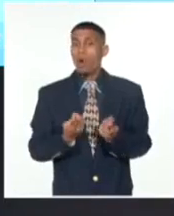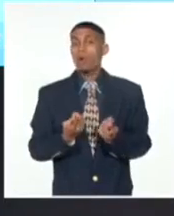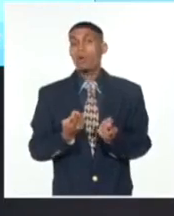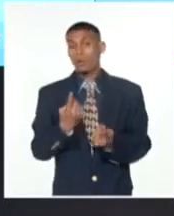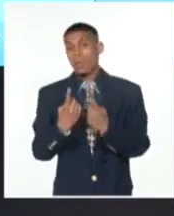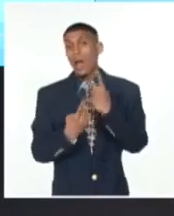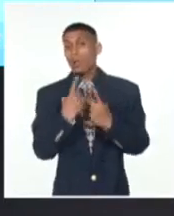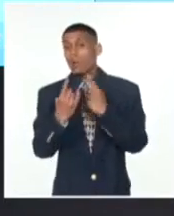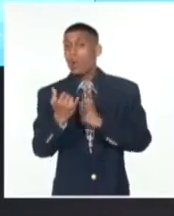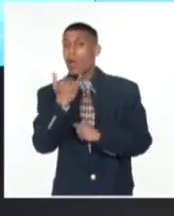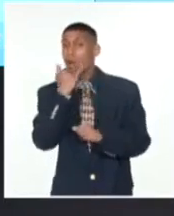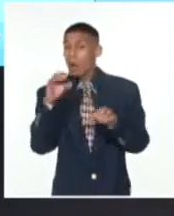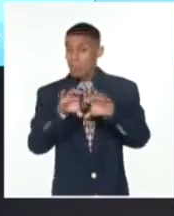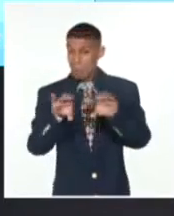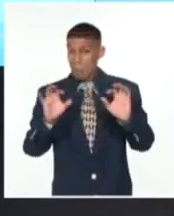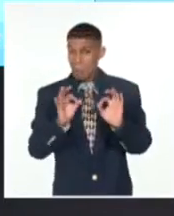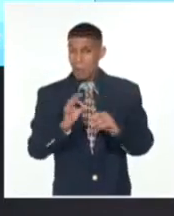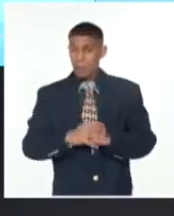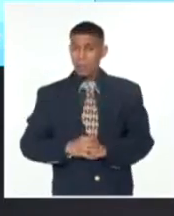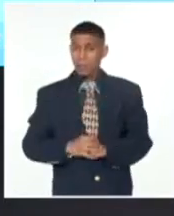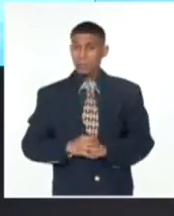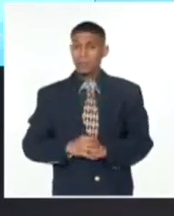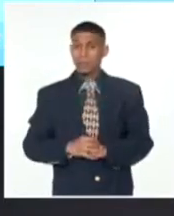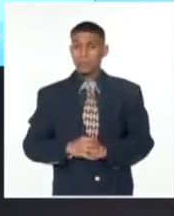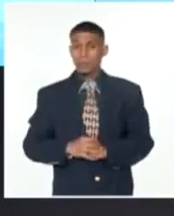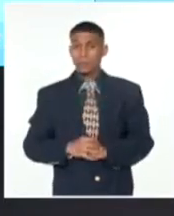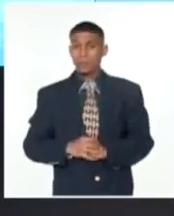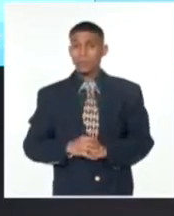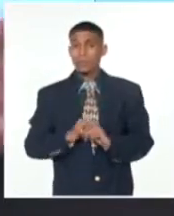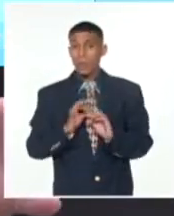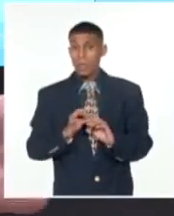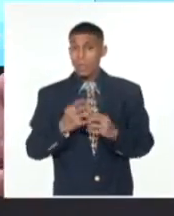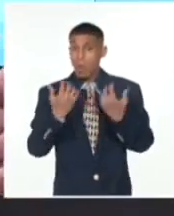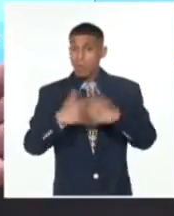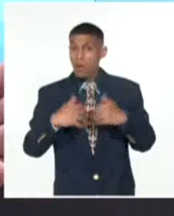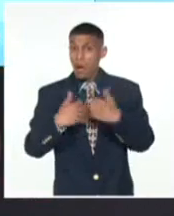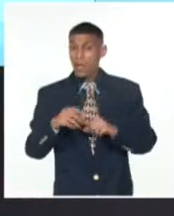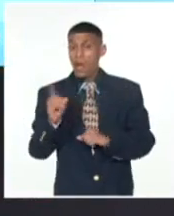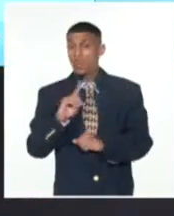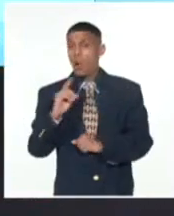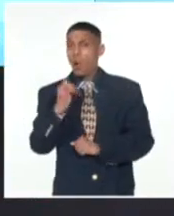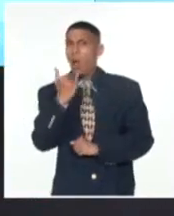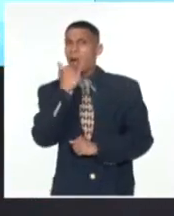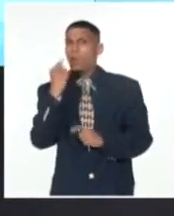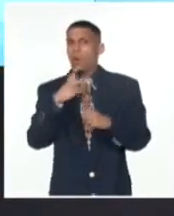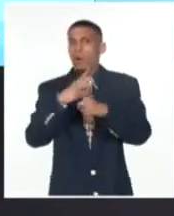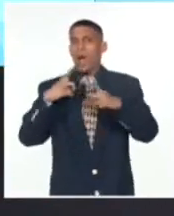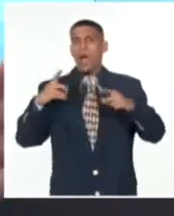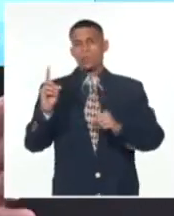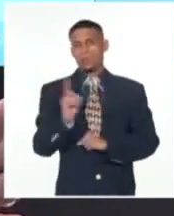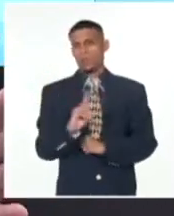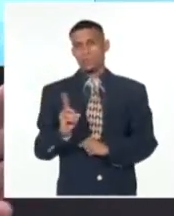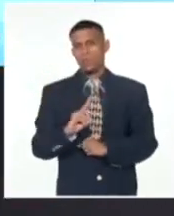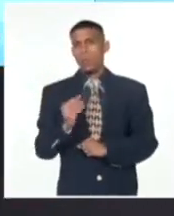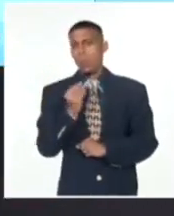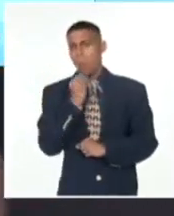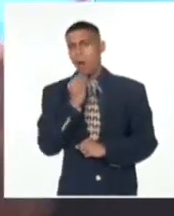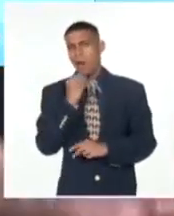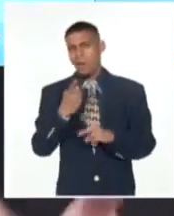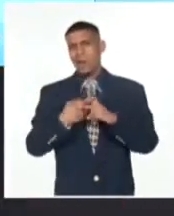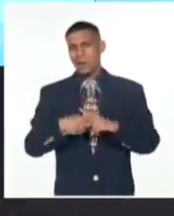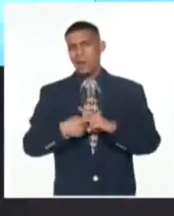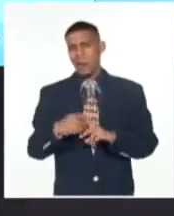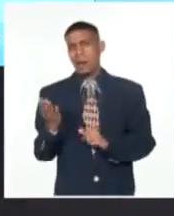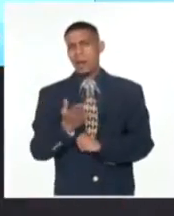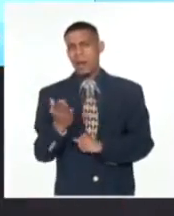parámetros de funcionamiento. Y esto permite que la máquina no está dañada completamente y que se puede hacer la sustitución del rotor